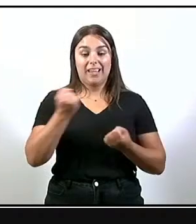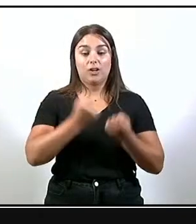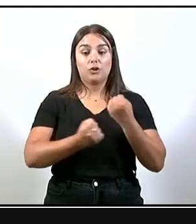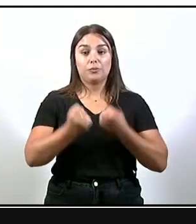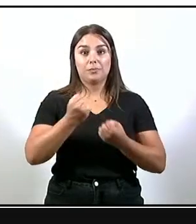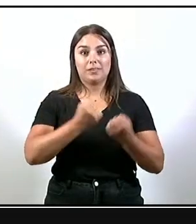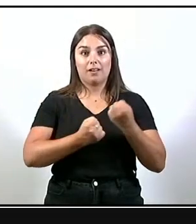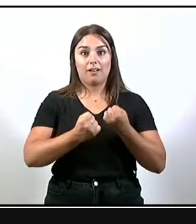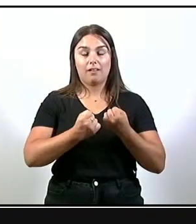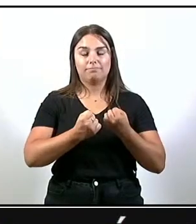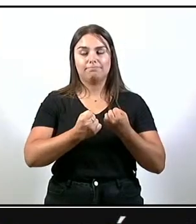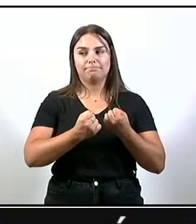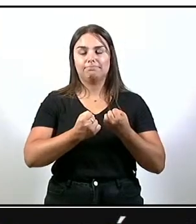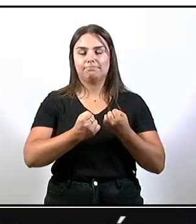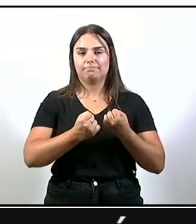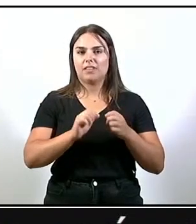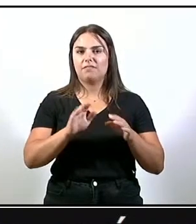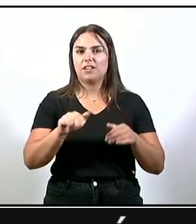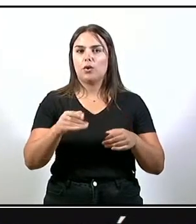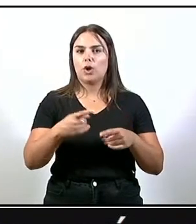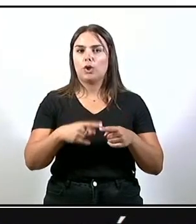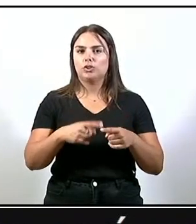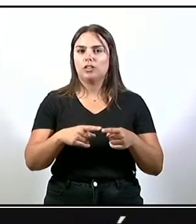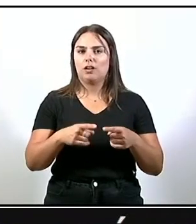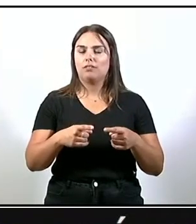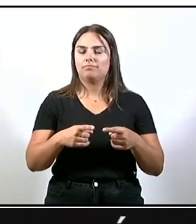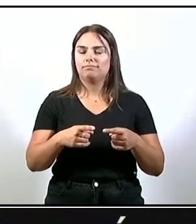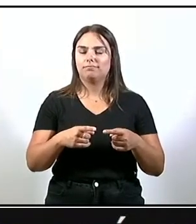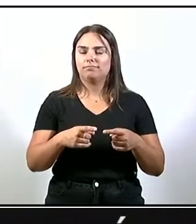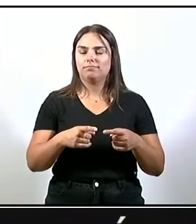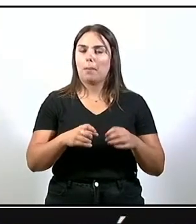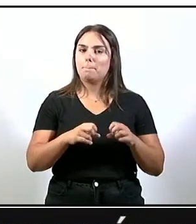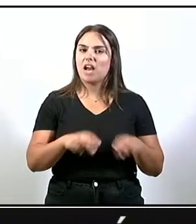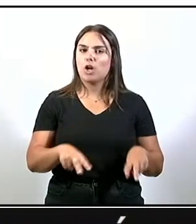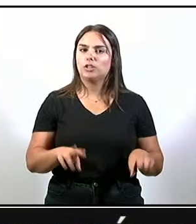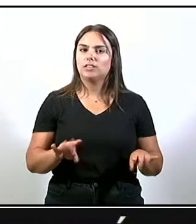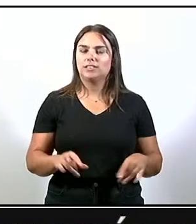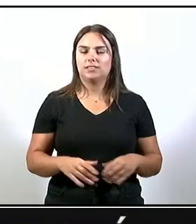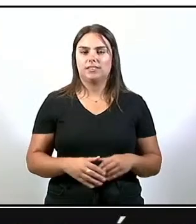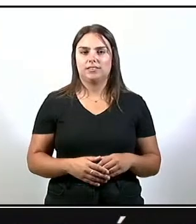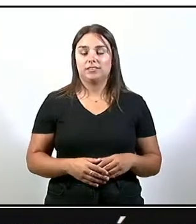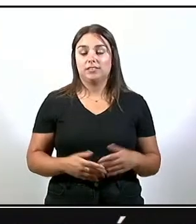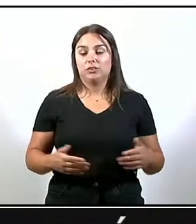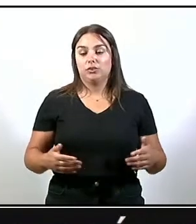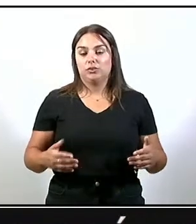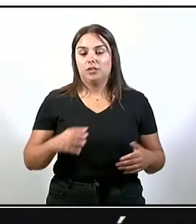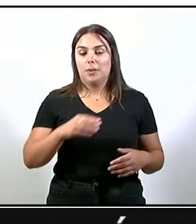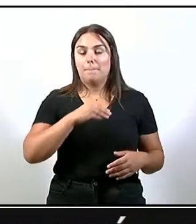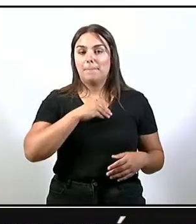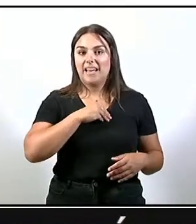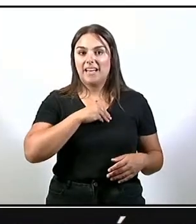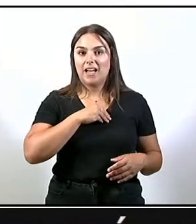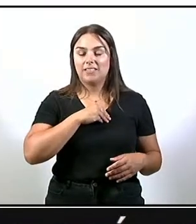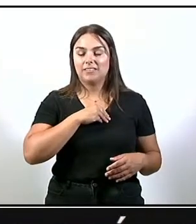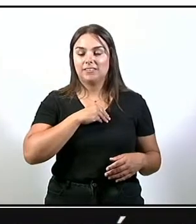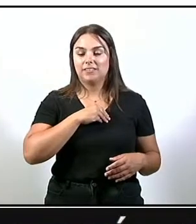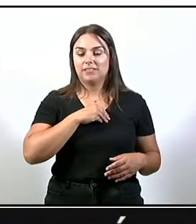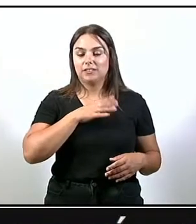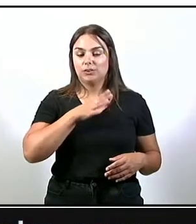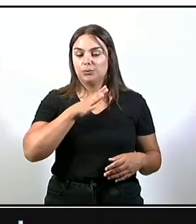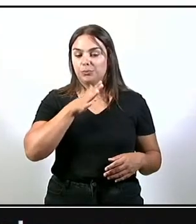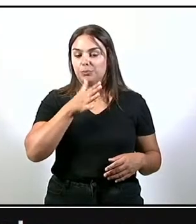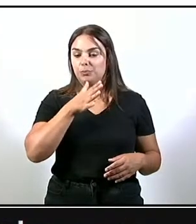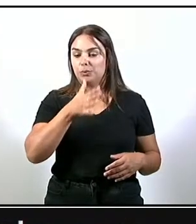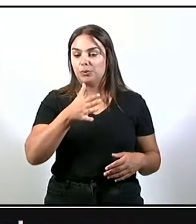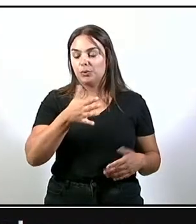un elemento que resta enormemente. Y lamento que esto no forme parte